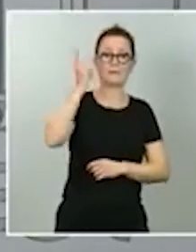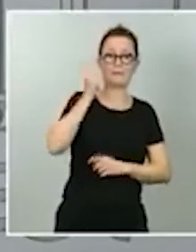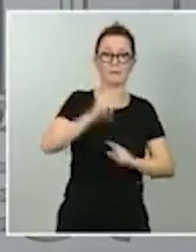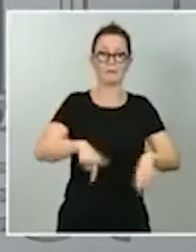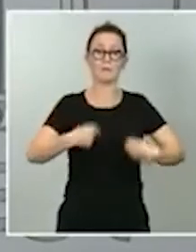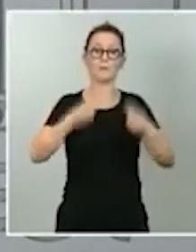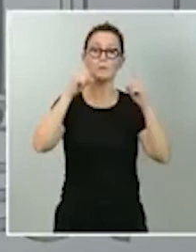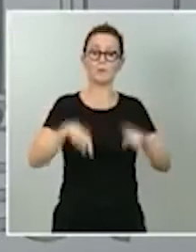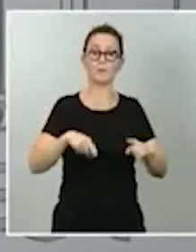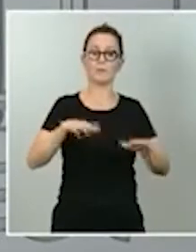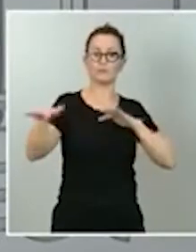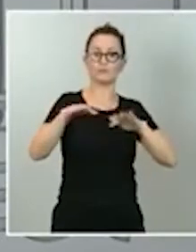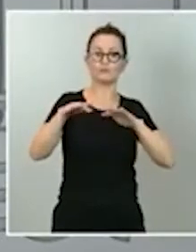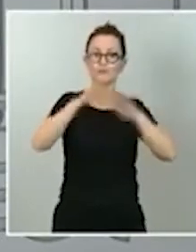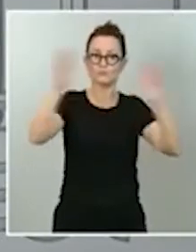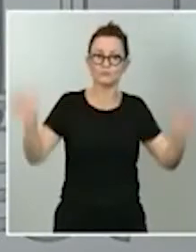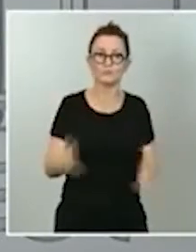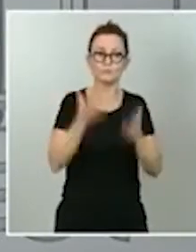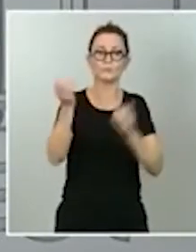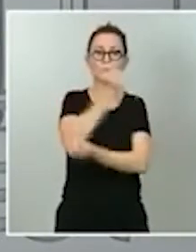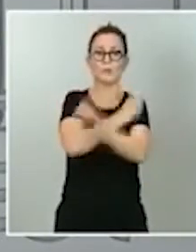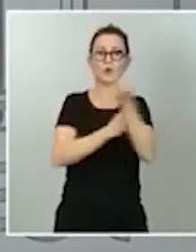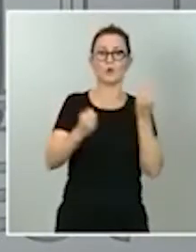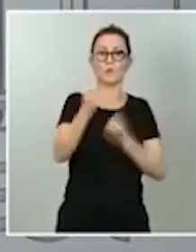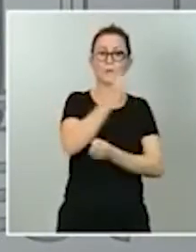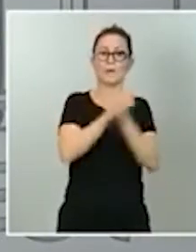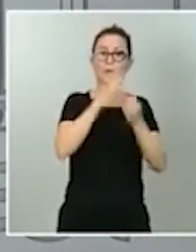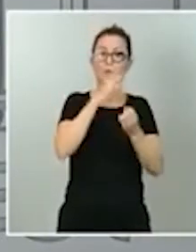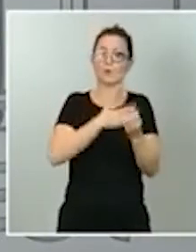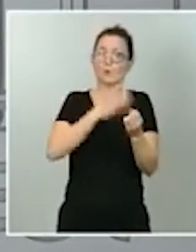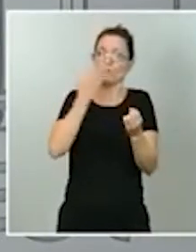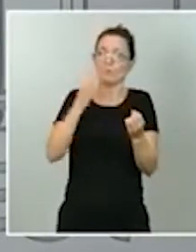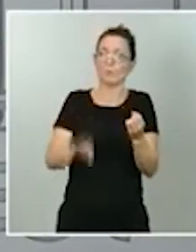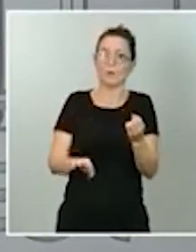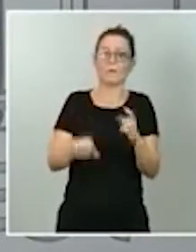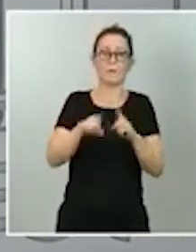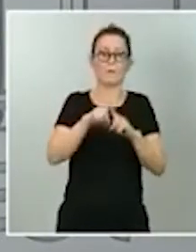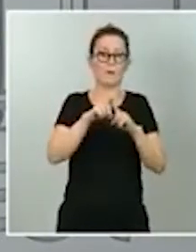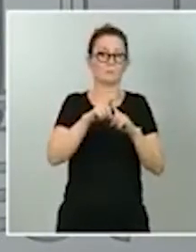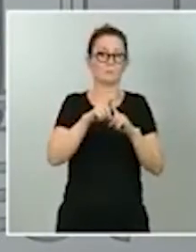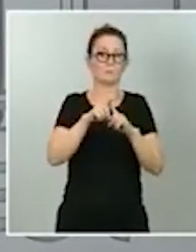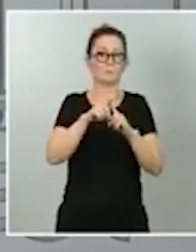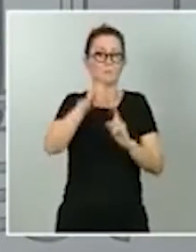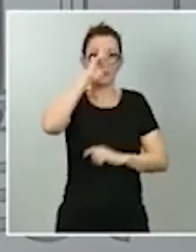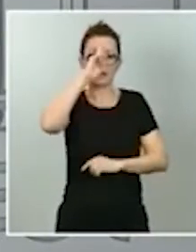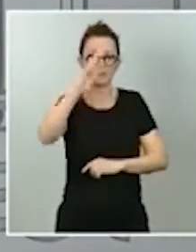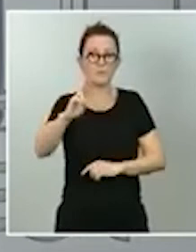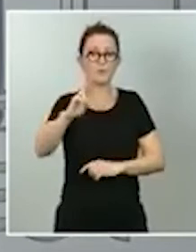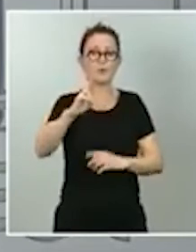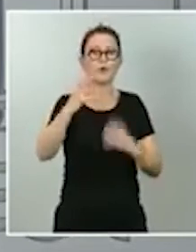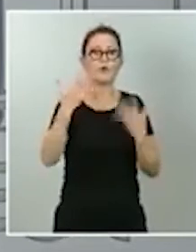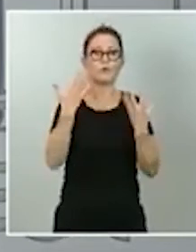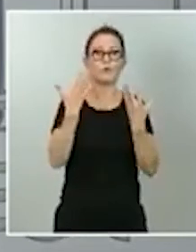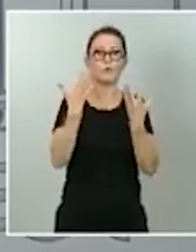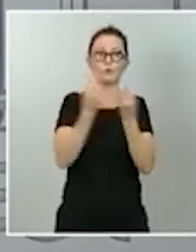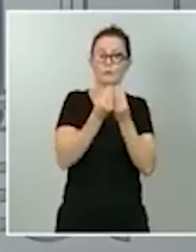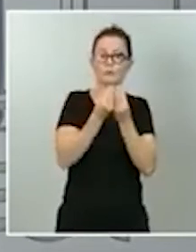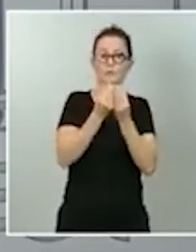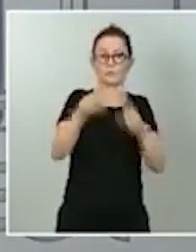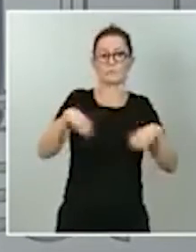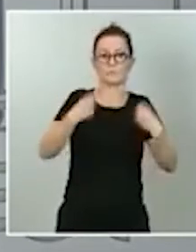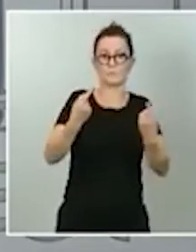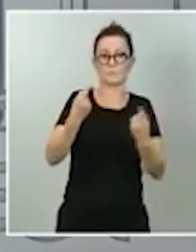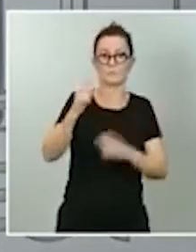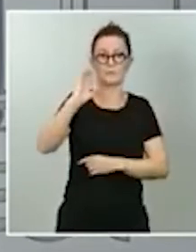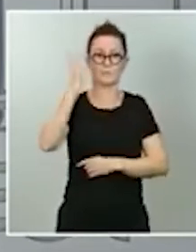desde la construcción de una prosperidad absolutamente respetuosa con los límites del medio ambiente en tercer lugar